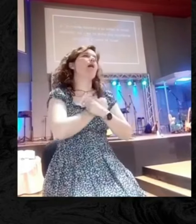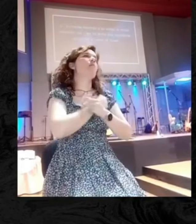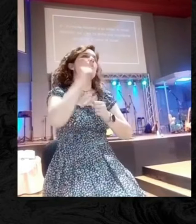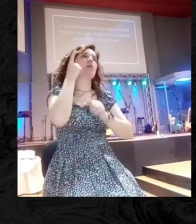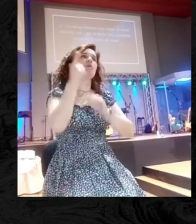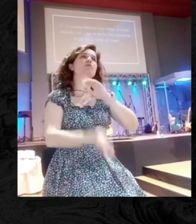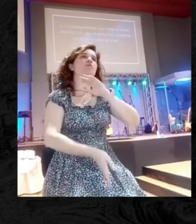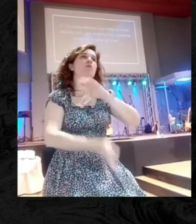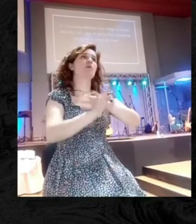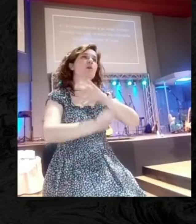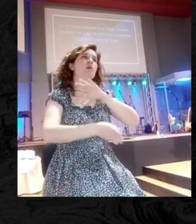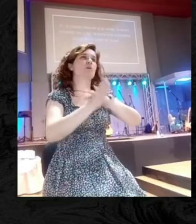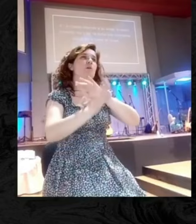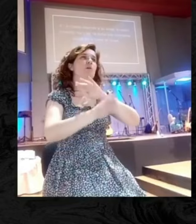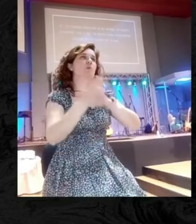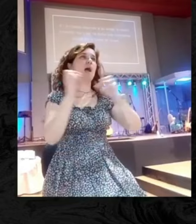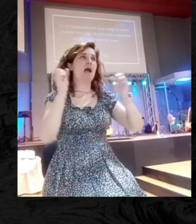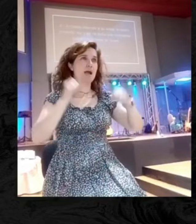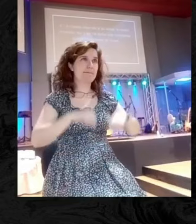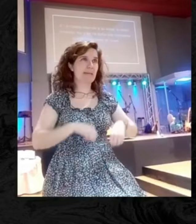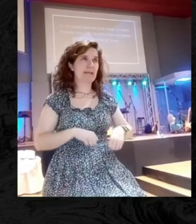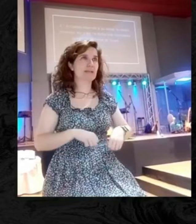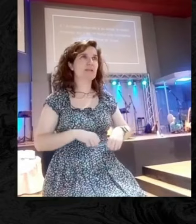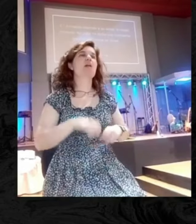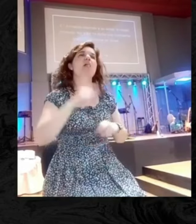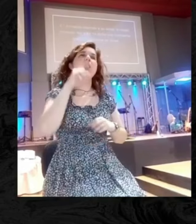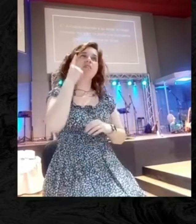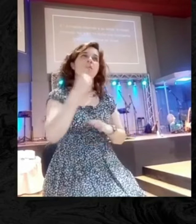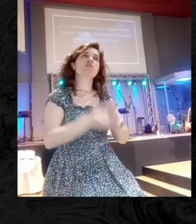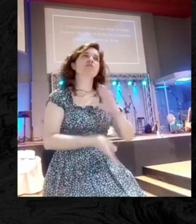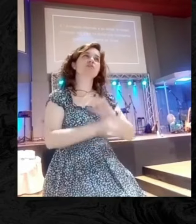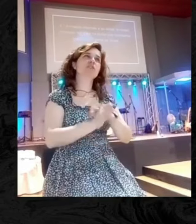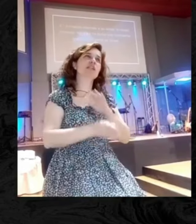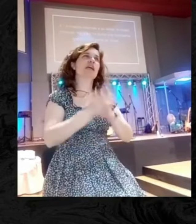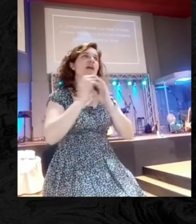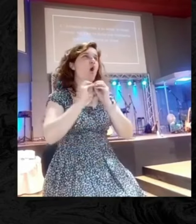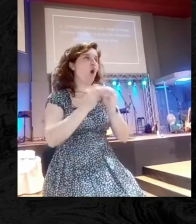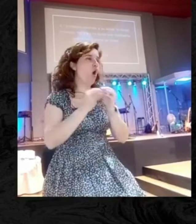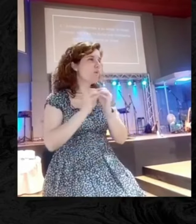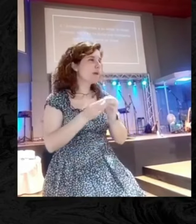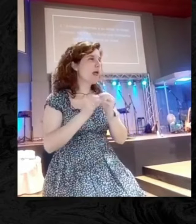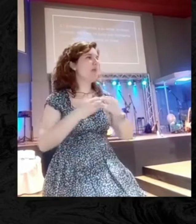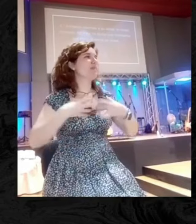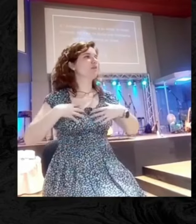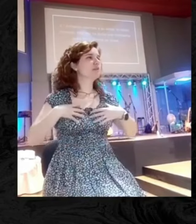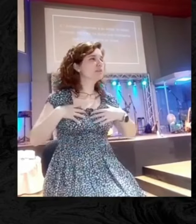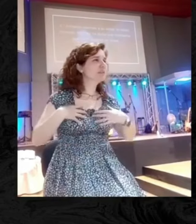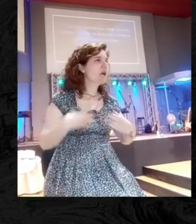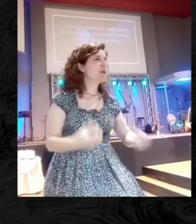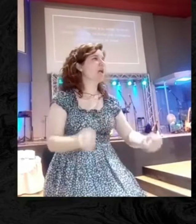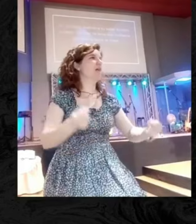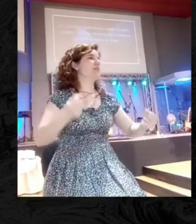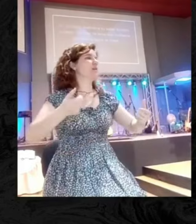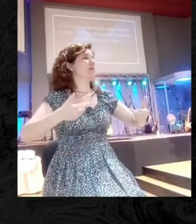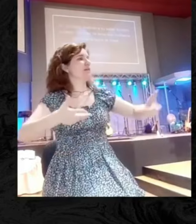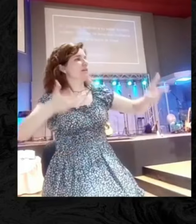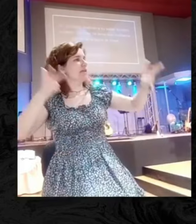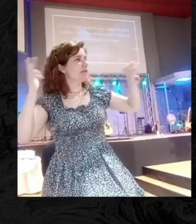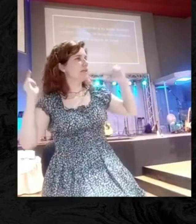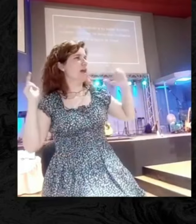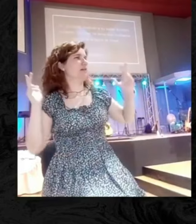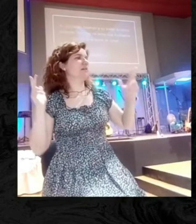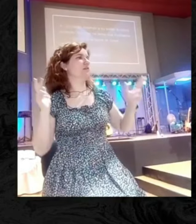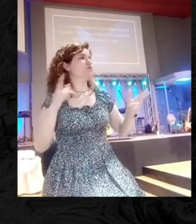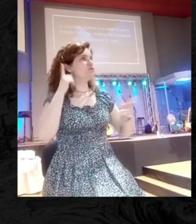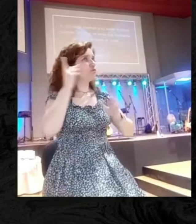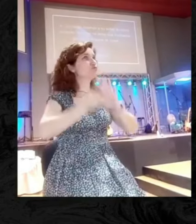gritan fuerte Amén Dios sigue obrando sigue Sanando sigue libertando sigue proveyendo Dios sigue haciendo